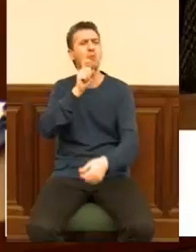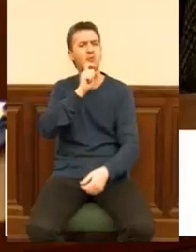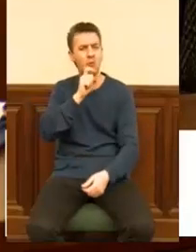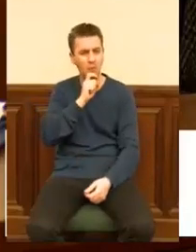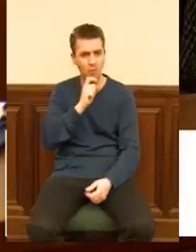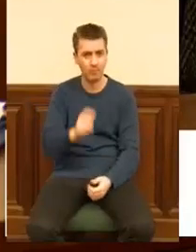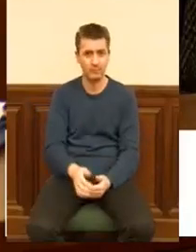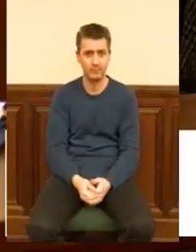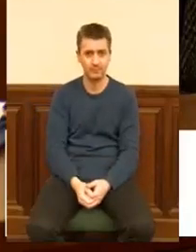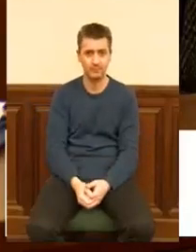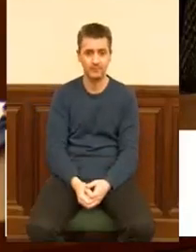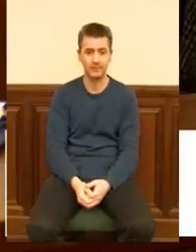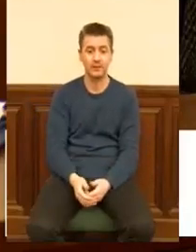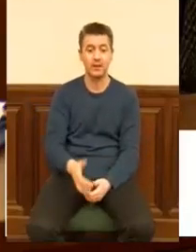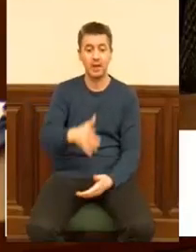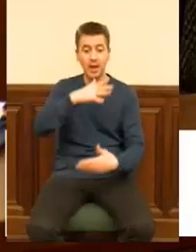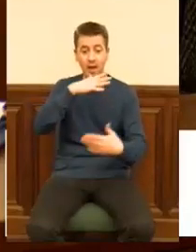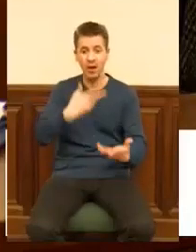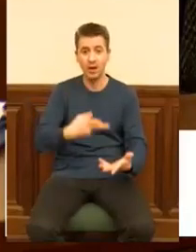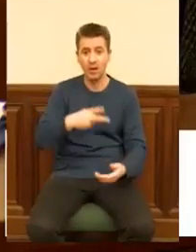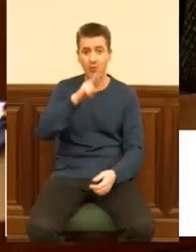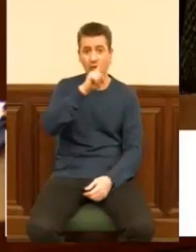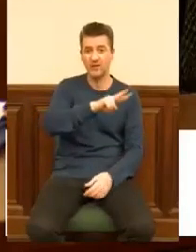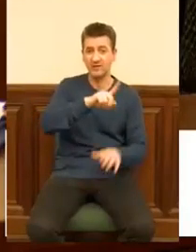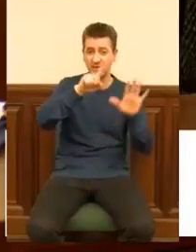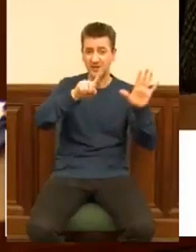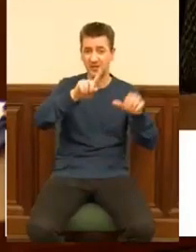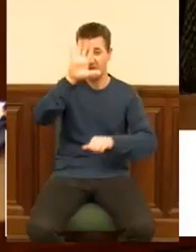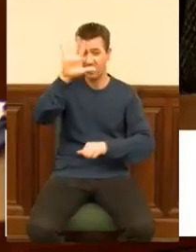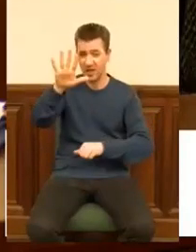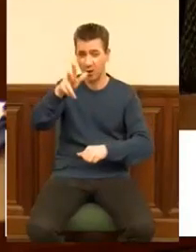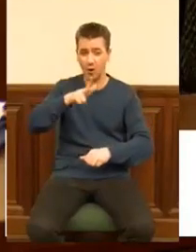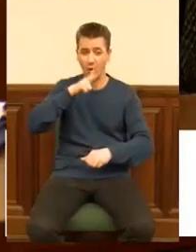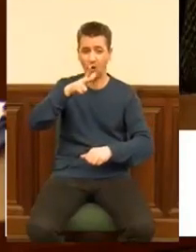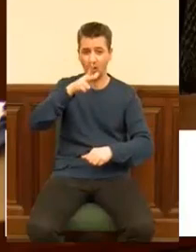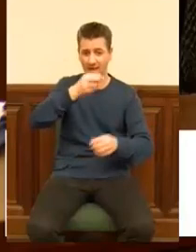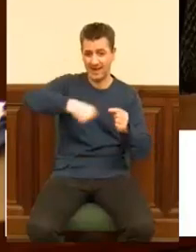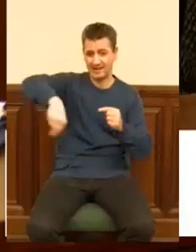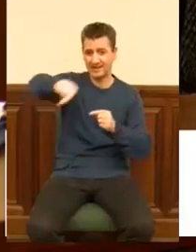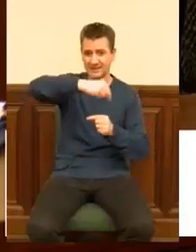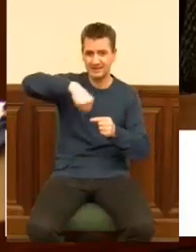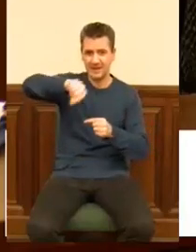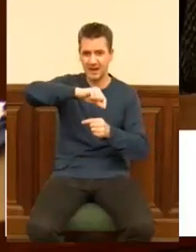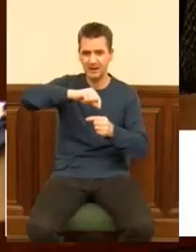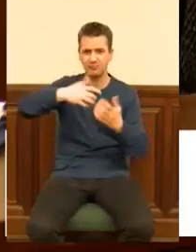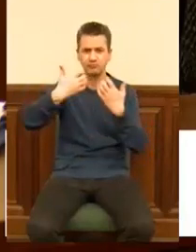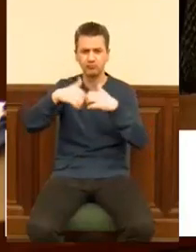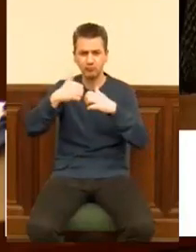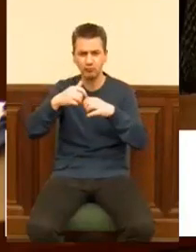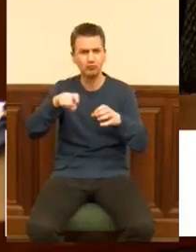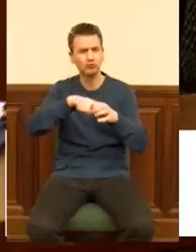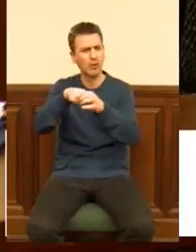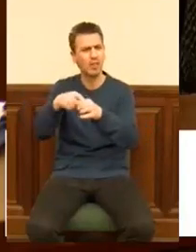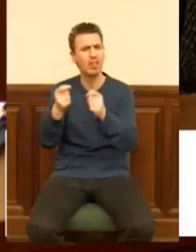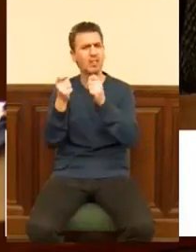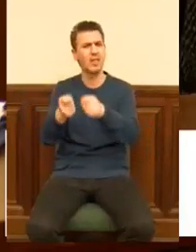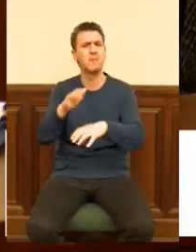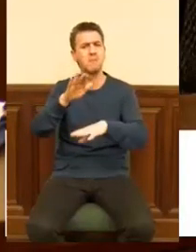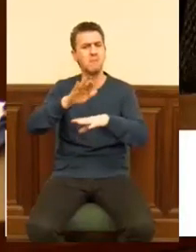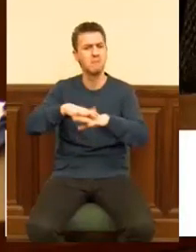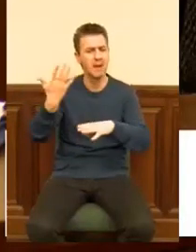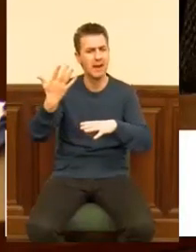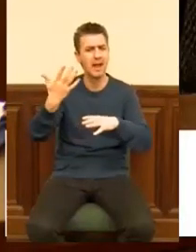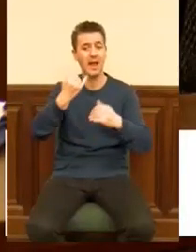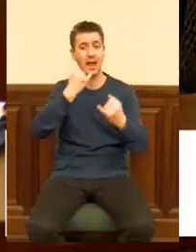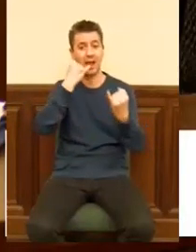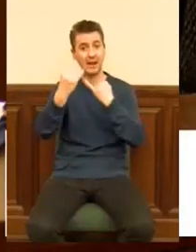que 275 hectáreas, consiguiendo la producción, la autoproducción mediante energía